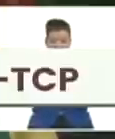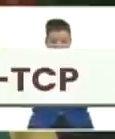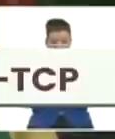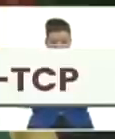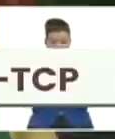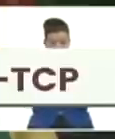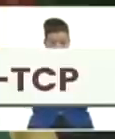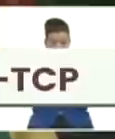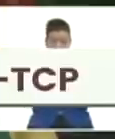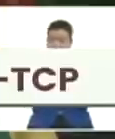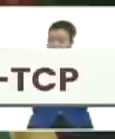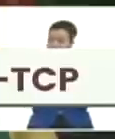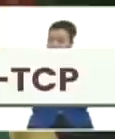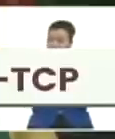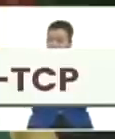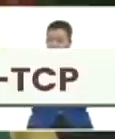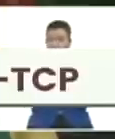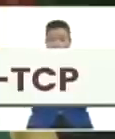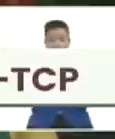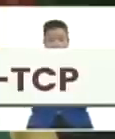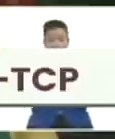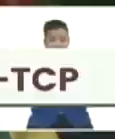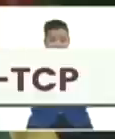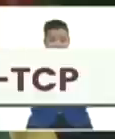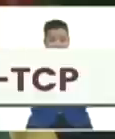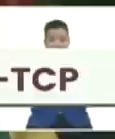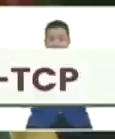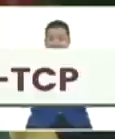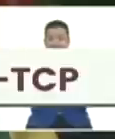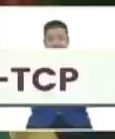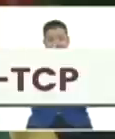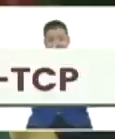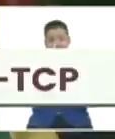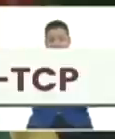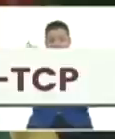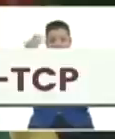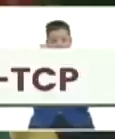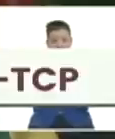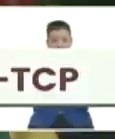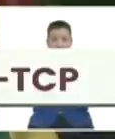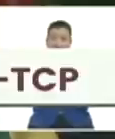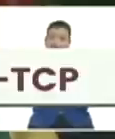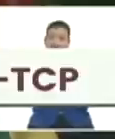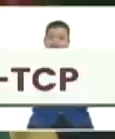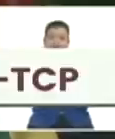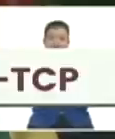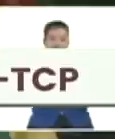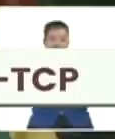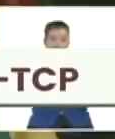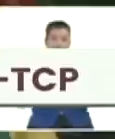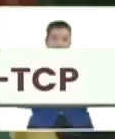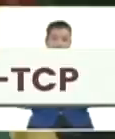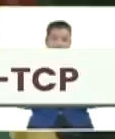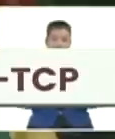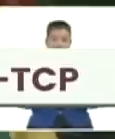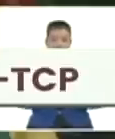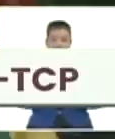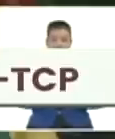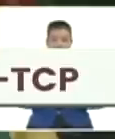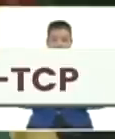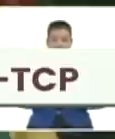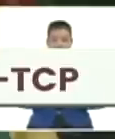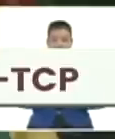ya que el gobierno de los Estados Unidos ponga fin al insensato bloqueo económico, comercial y financiero que pesa sobre